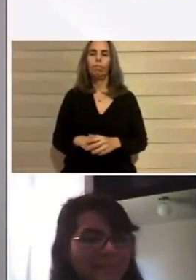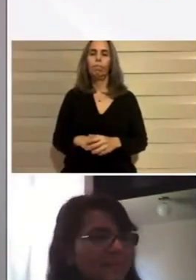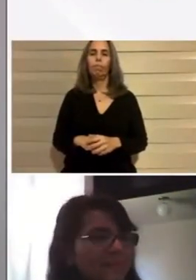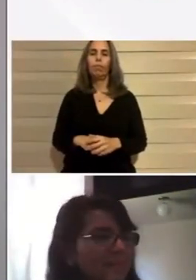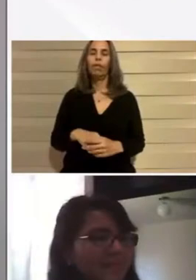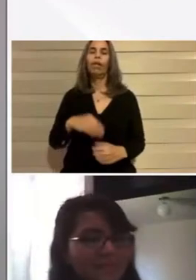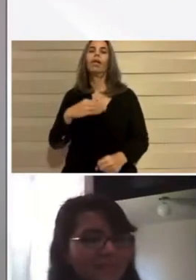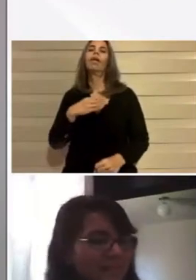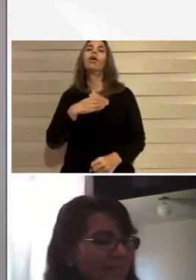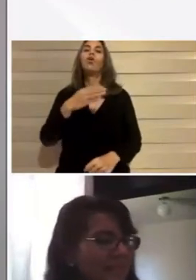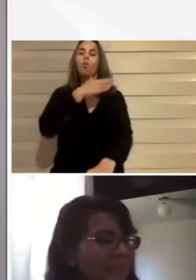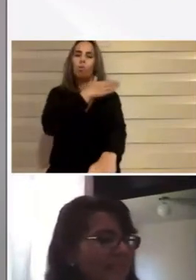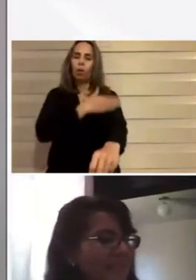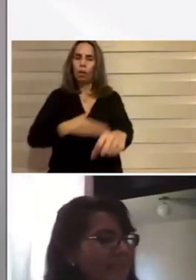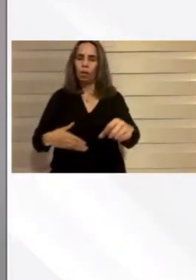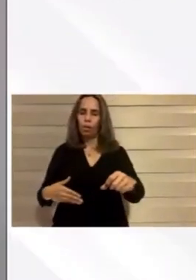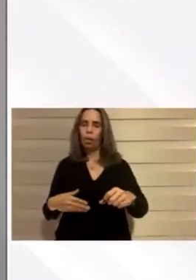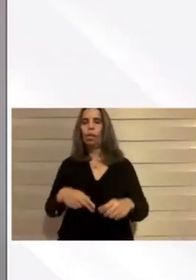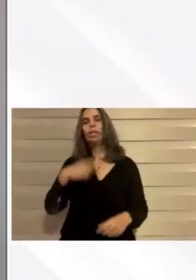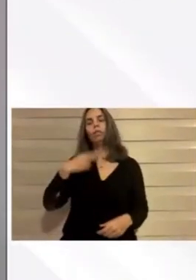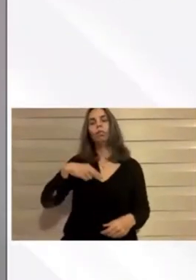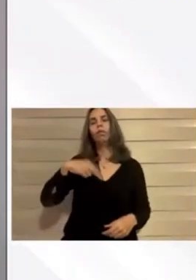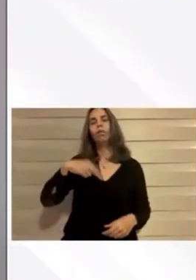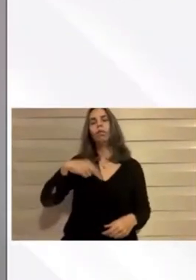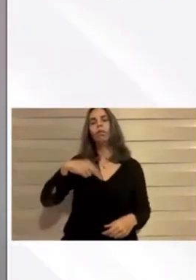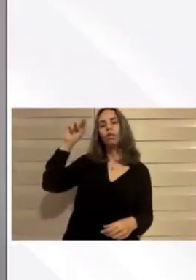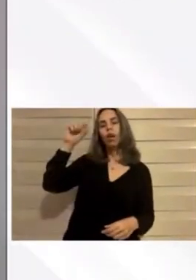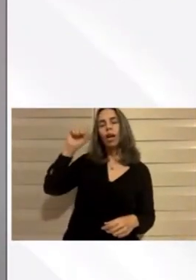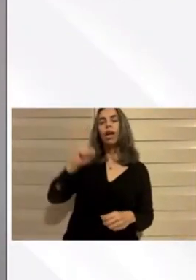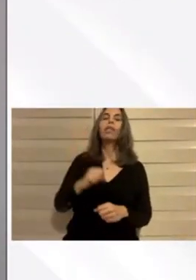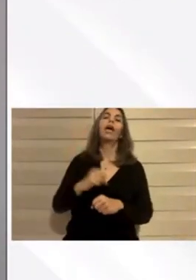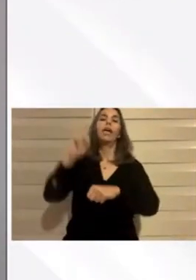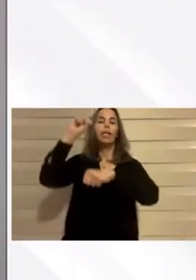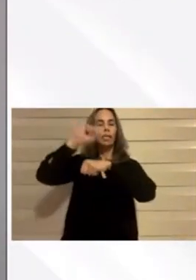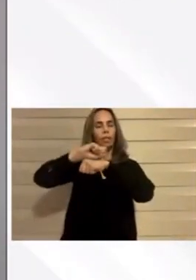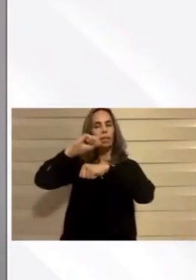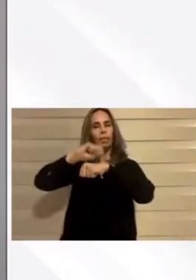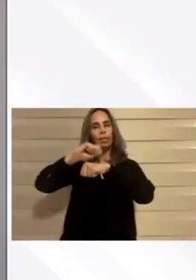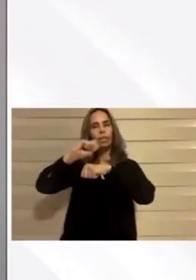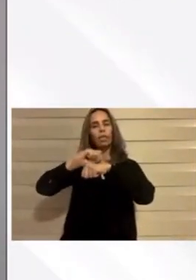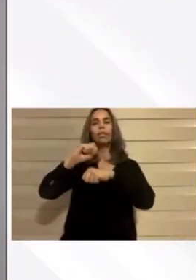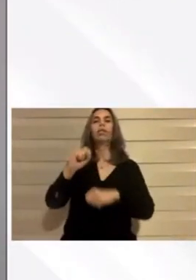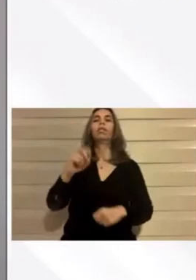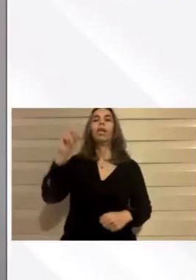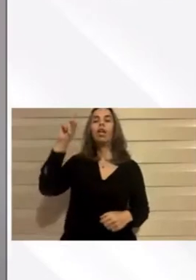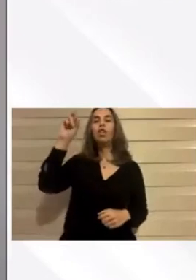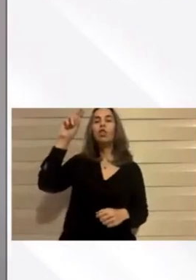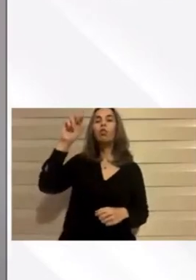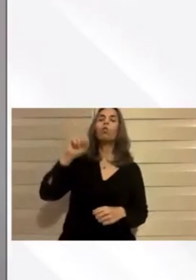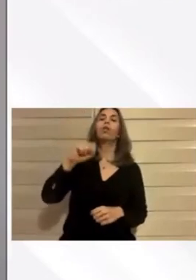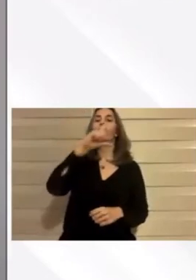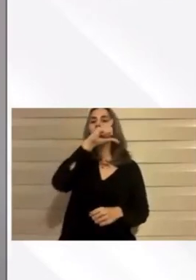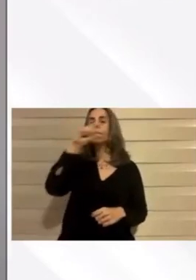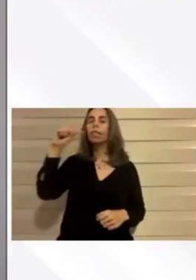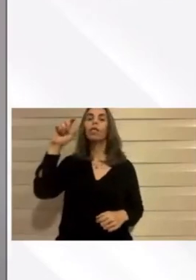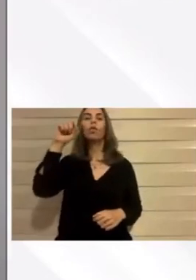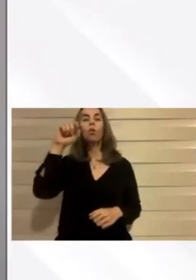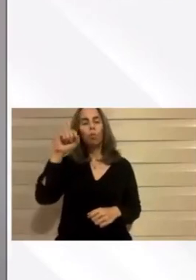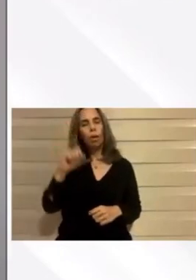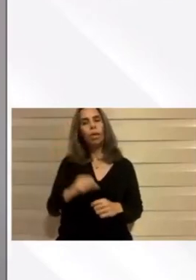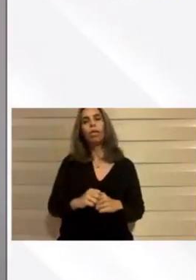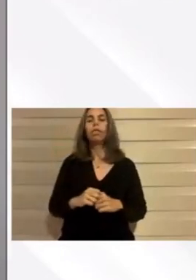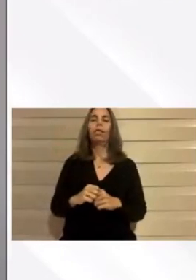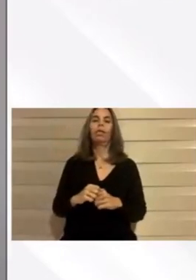Buenas tardes, mi nombre es Fernanda Alondra Velasco Bastida. Vengo de la Escuela Secundaria Diurna número 120 Rosario Castellanos,